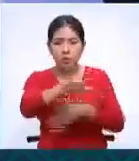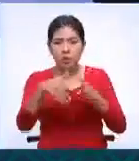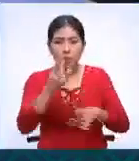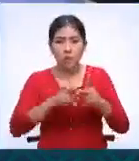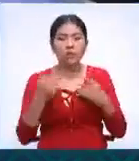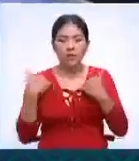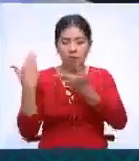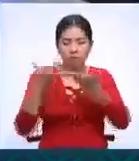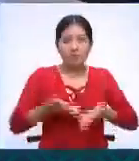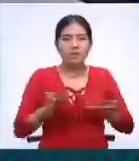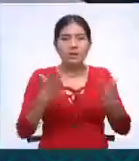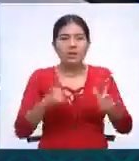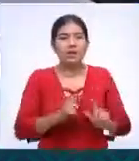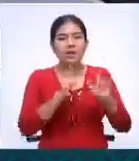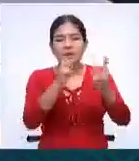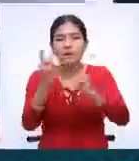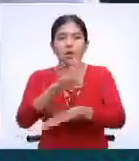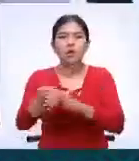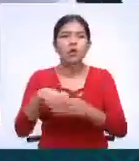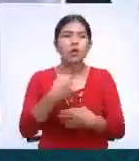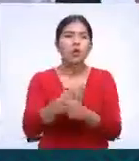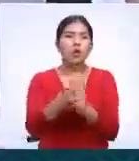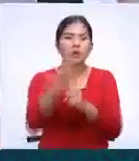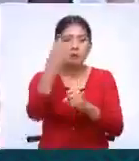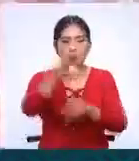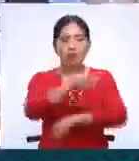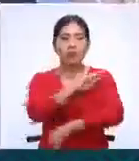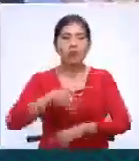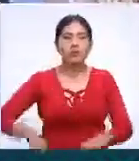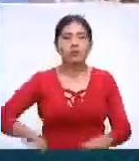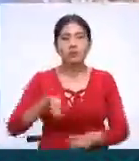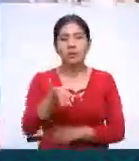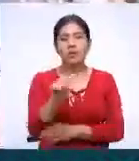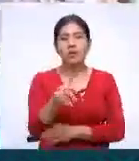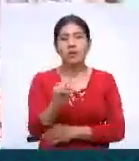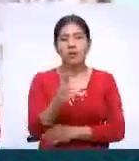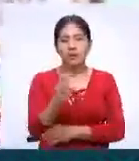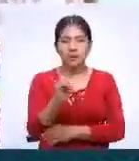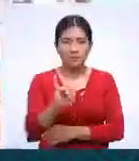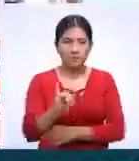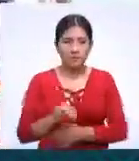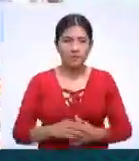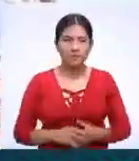su gobierno entregando obras para el municipio de Yapacaní.